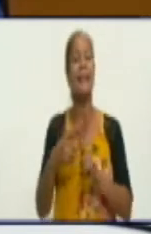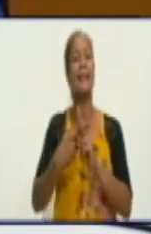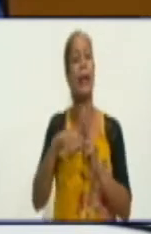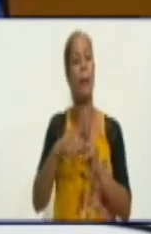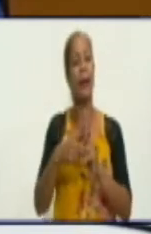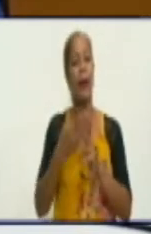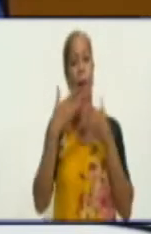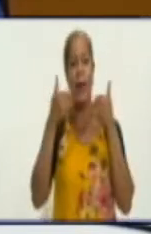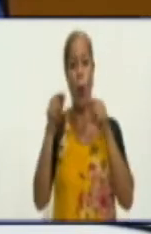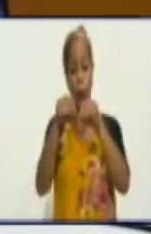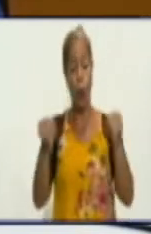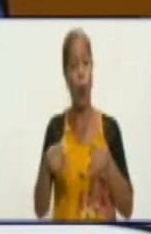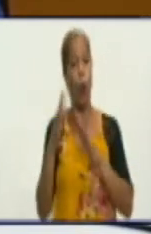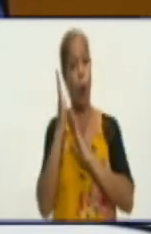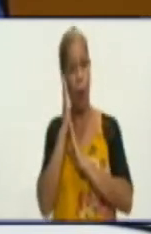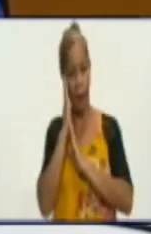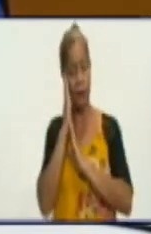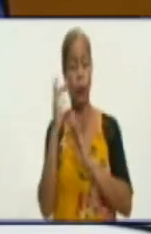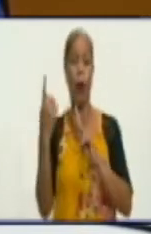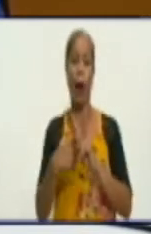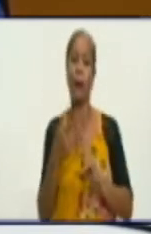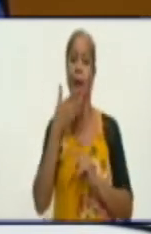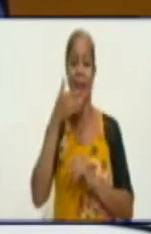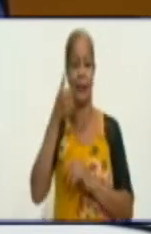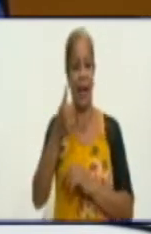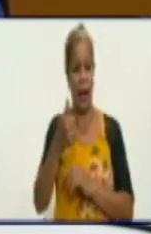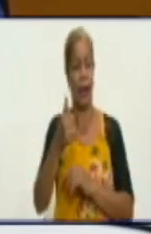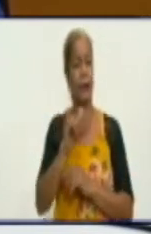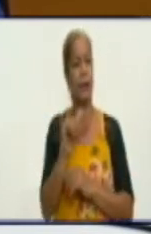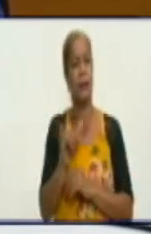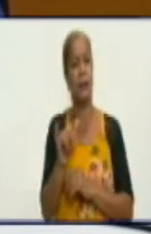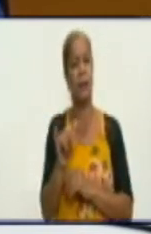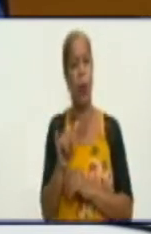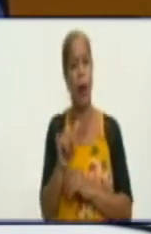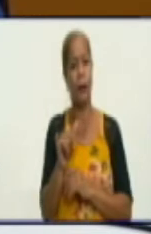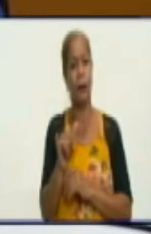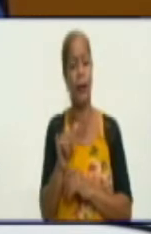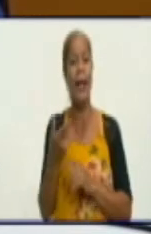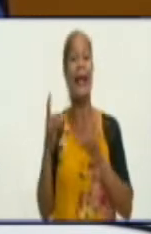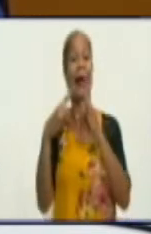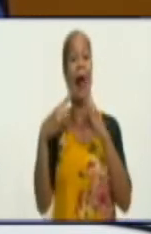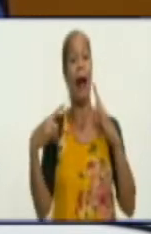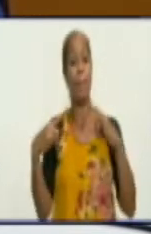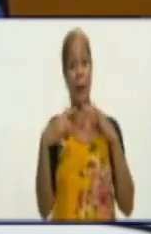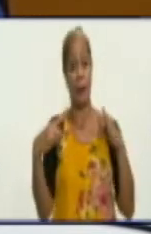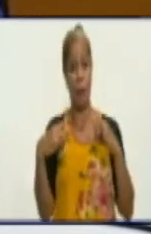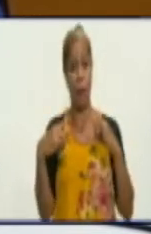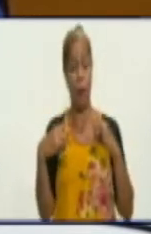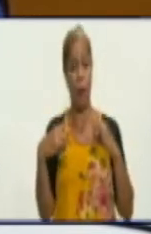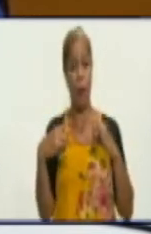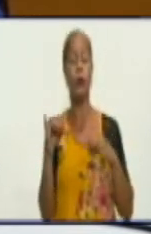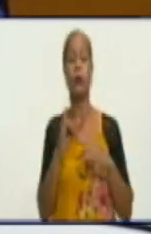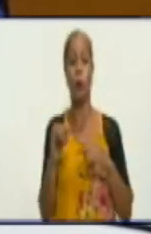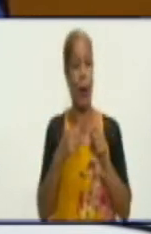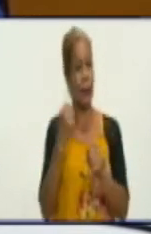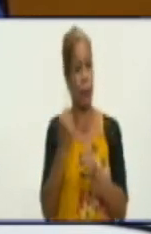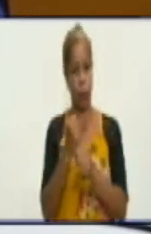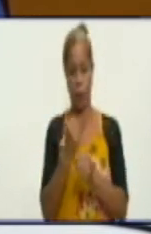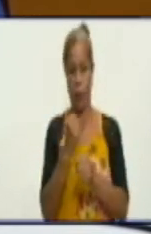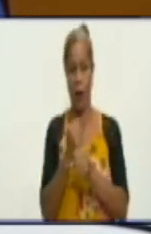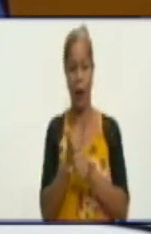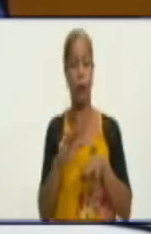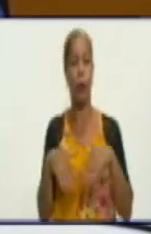sentido. Hay que destacar, por ejemplo, que el campismo popular se ha trabajado también